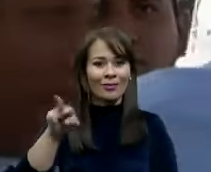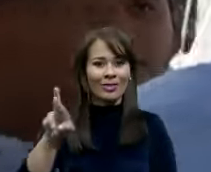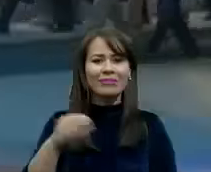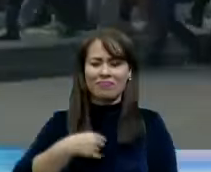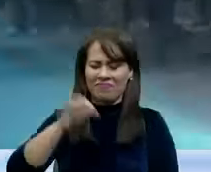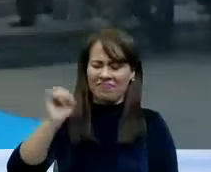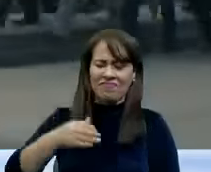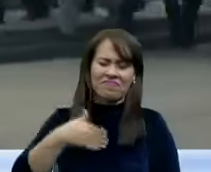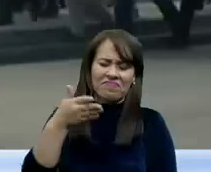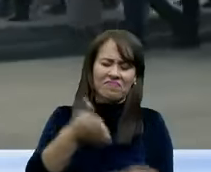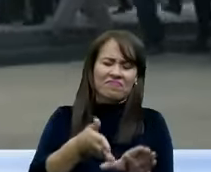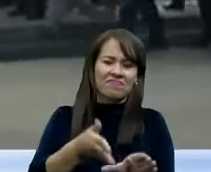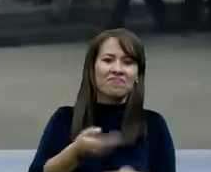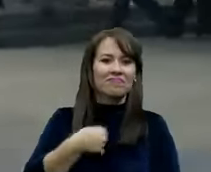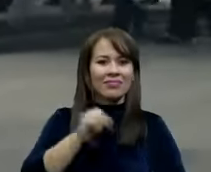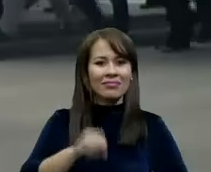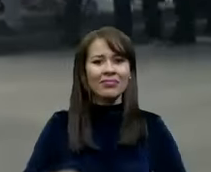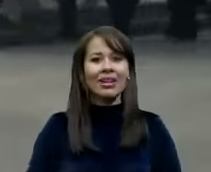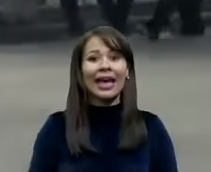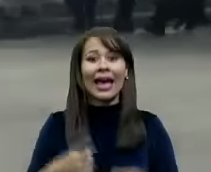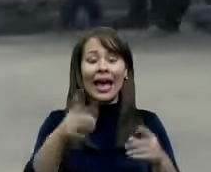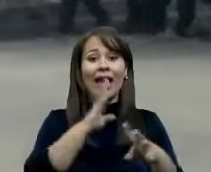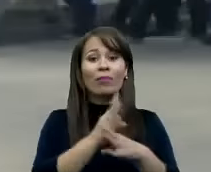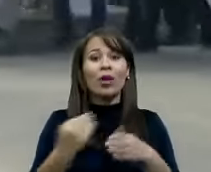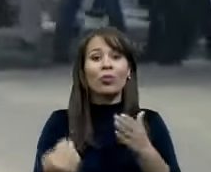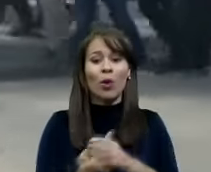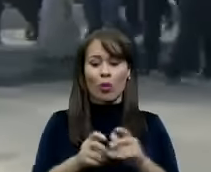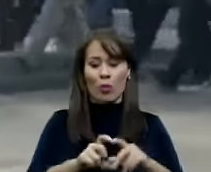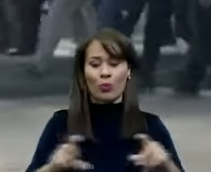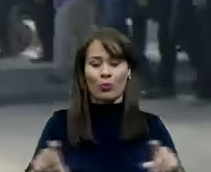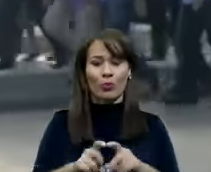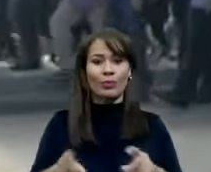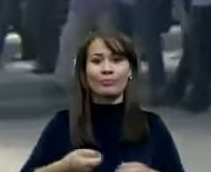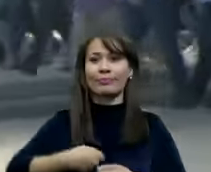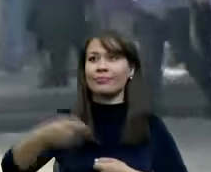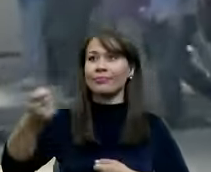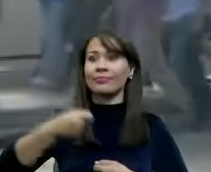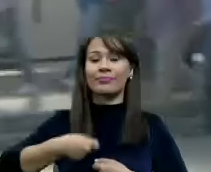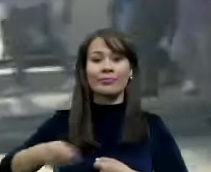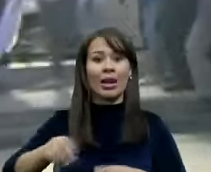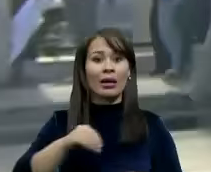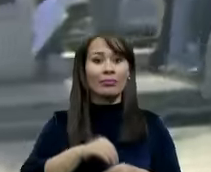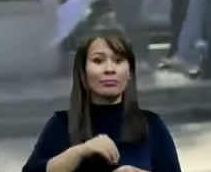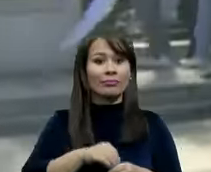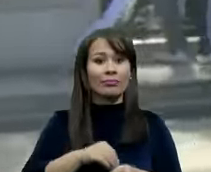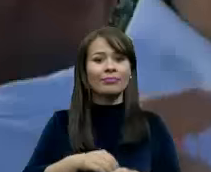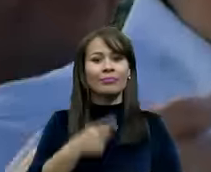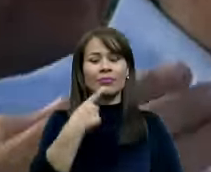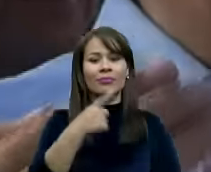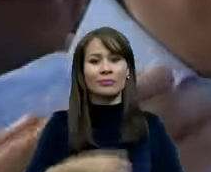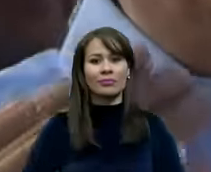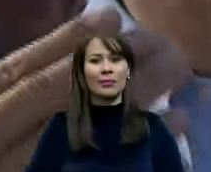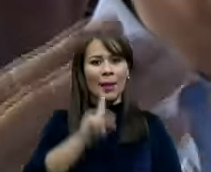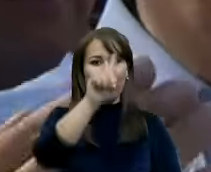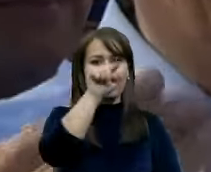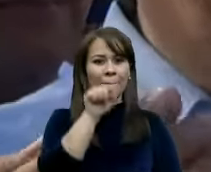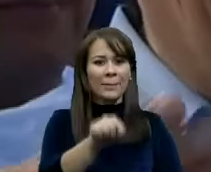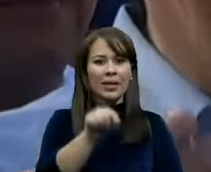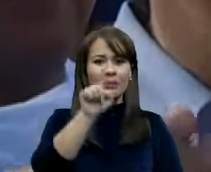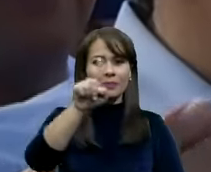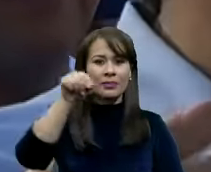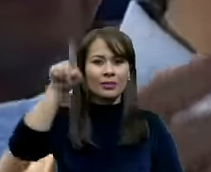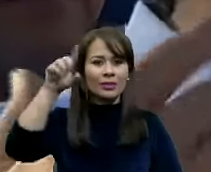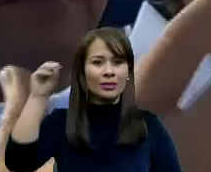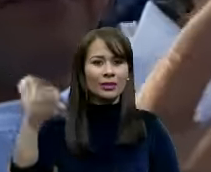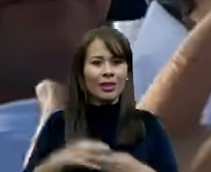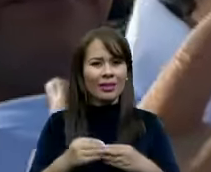estaremos listos. Lasso también se refirió a la emisión de nuevos bonos soberanos anunciado por el Ministerio de Finanzas. $1,000 millones